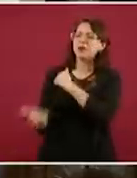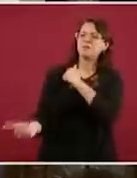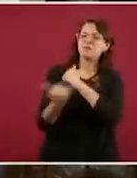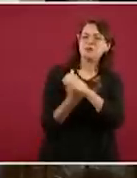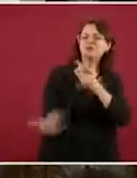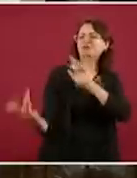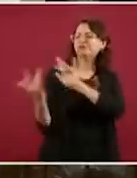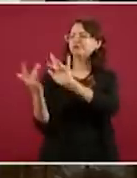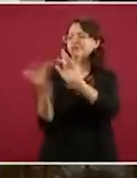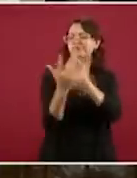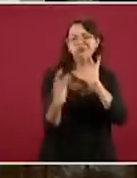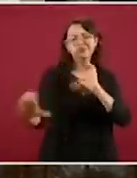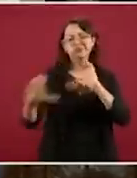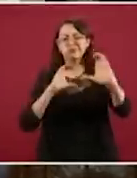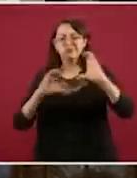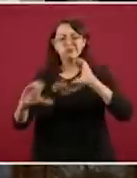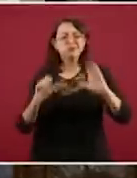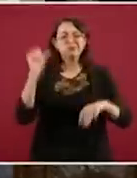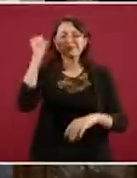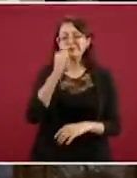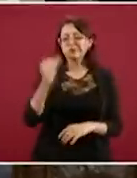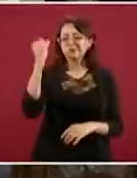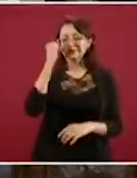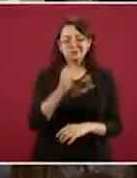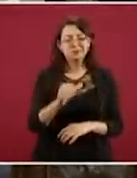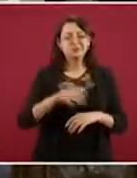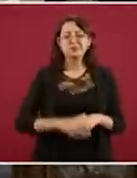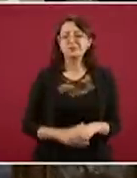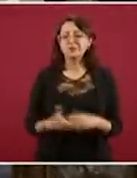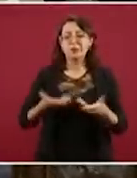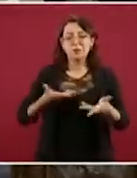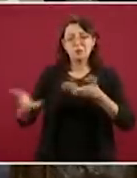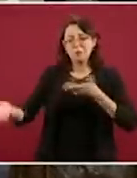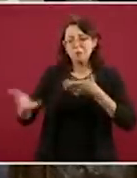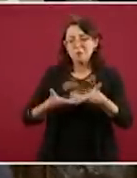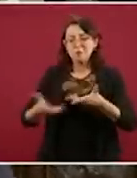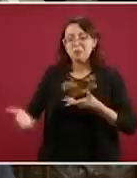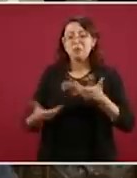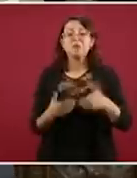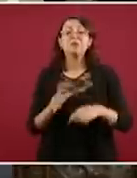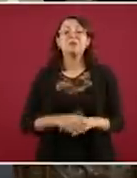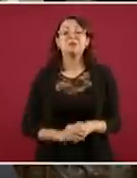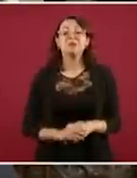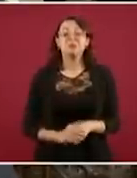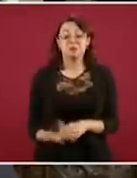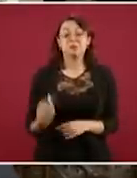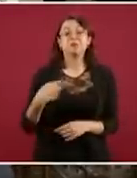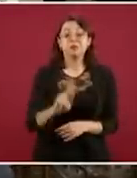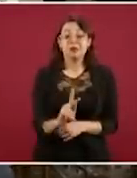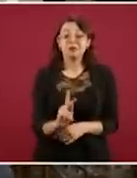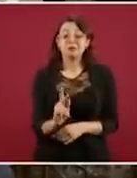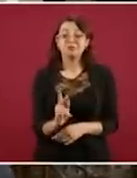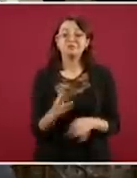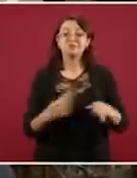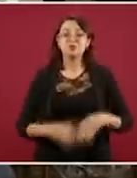esta comunicación directa con la gente, mensajes de ida y vuelta, pero requiero